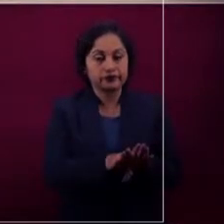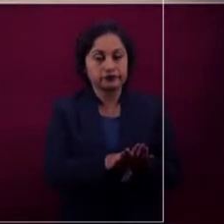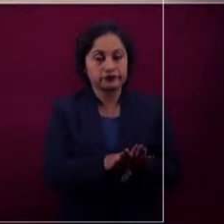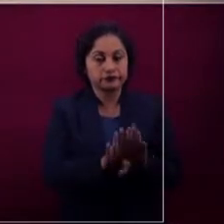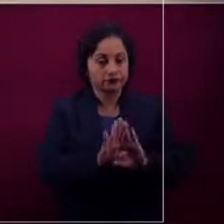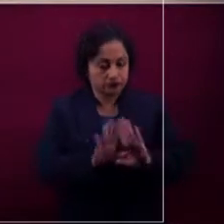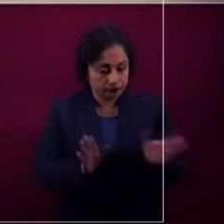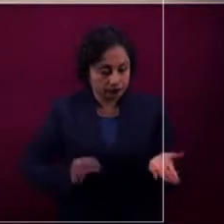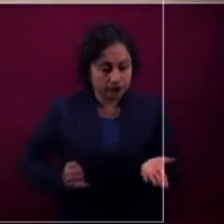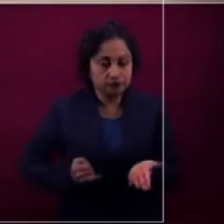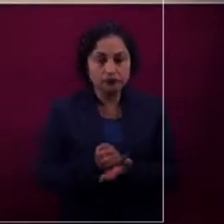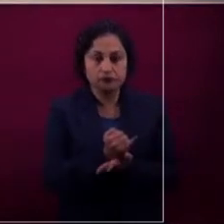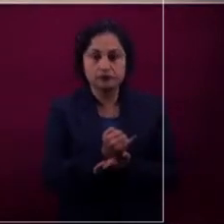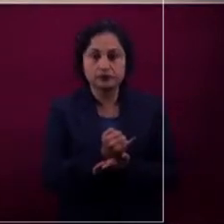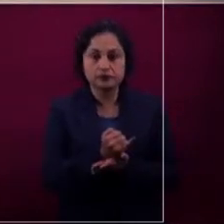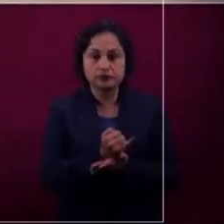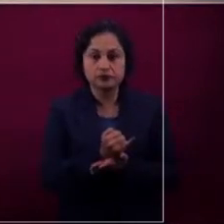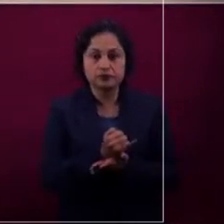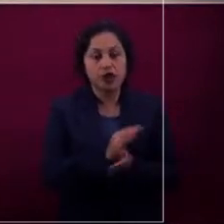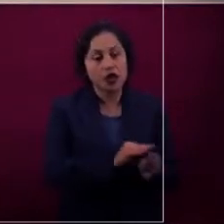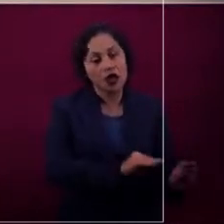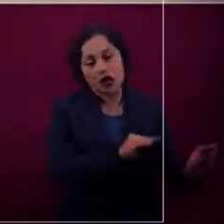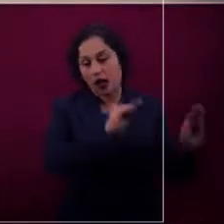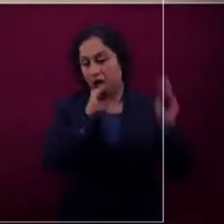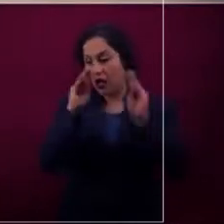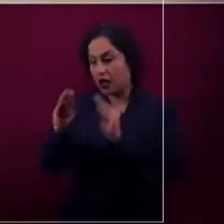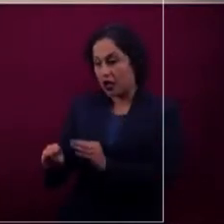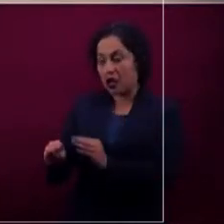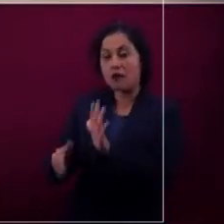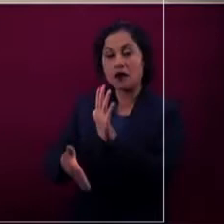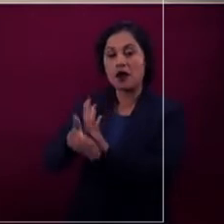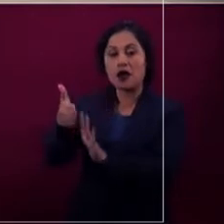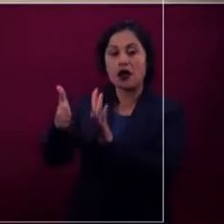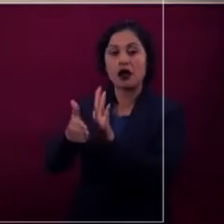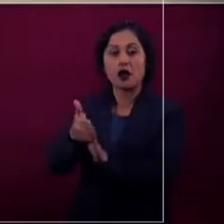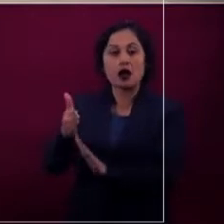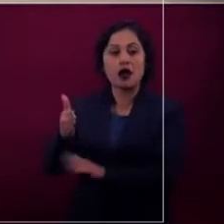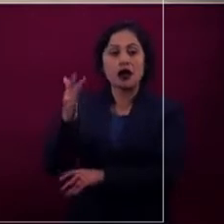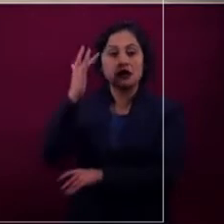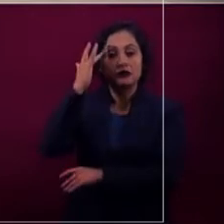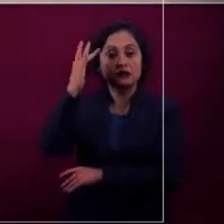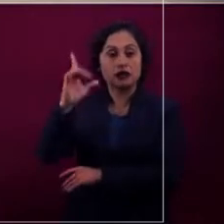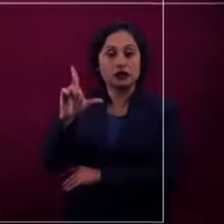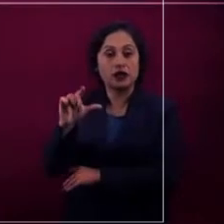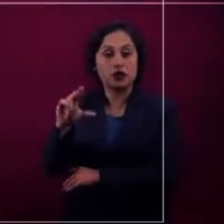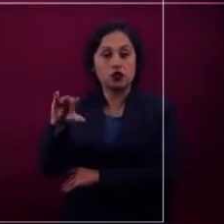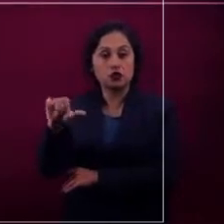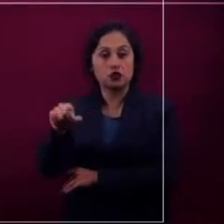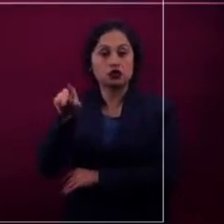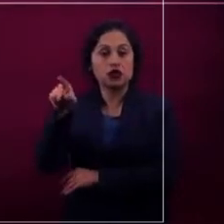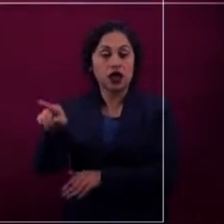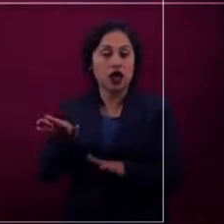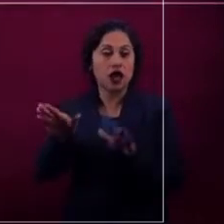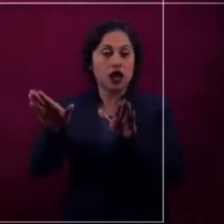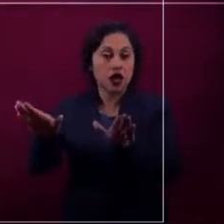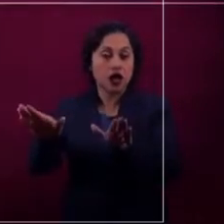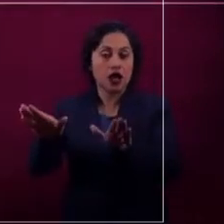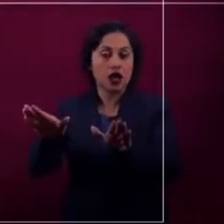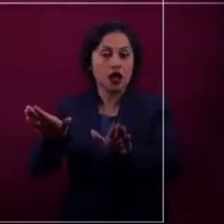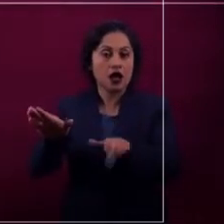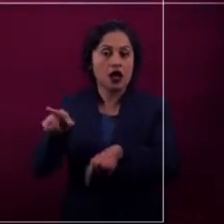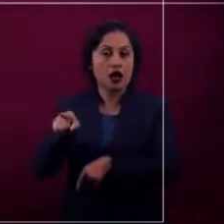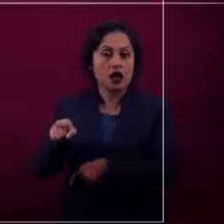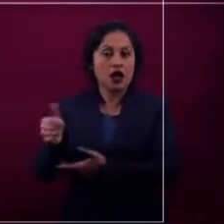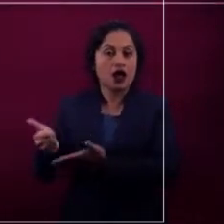Y hacerlo en Santa Lucía, construir el nuevo aeropuerto Felipe Ángeles. ¿Quién nos ayuda?